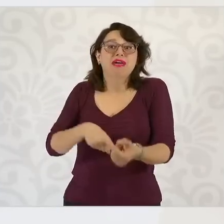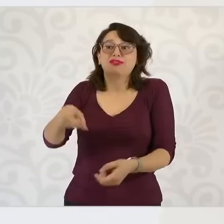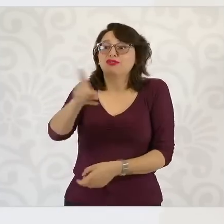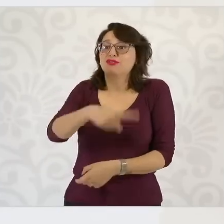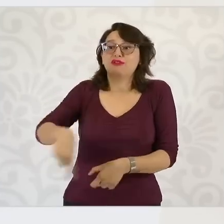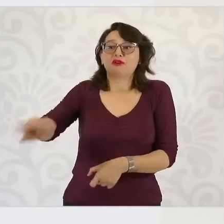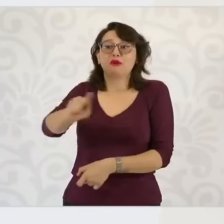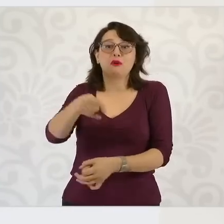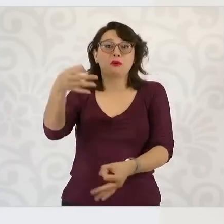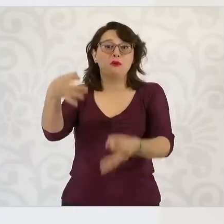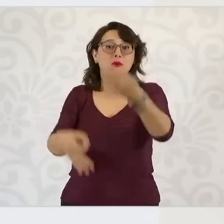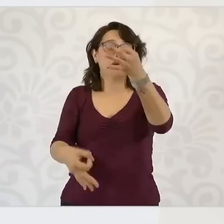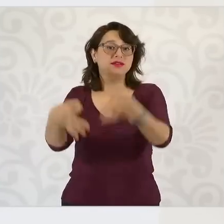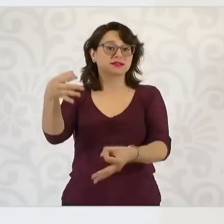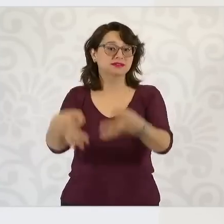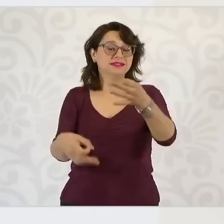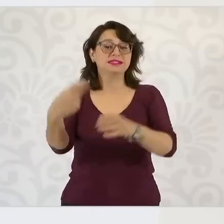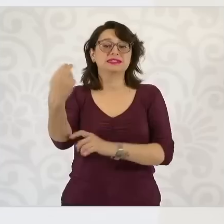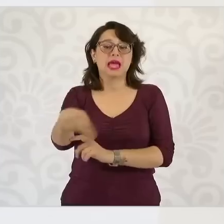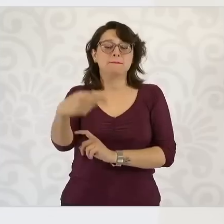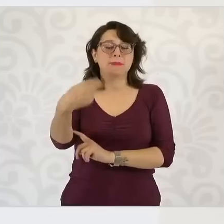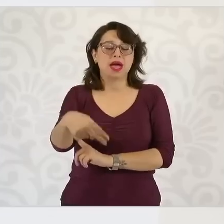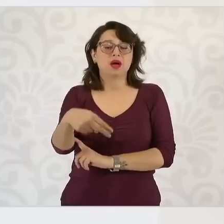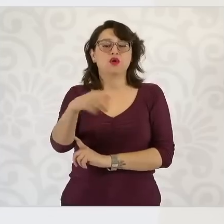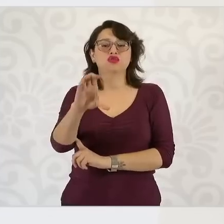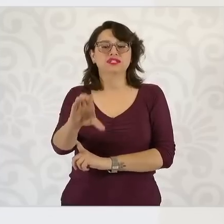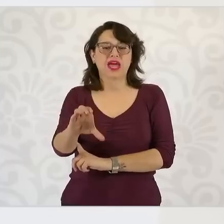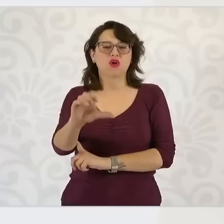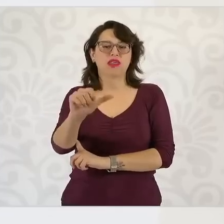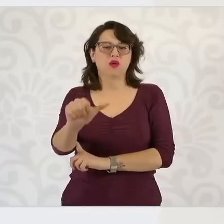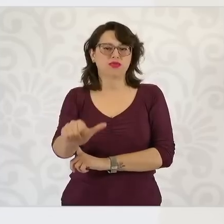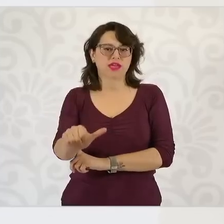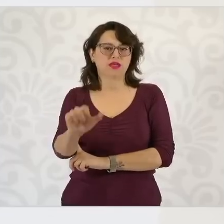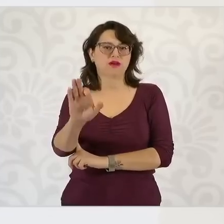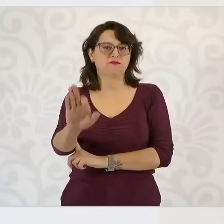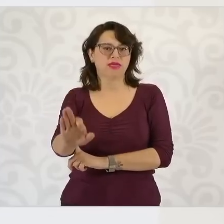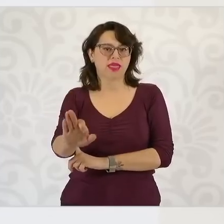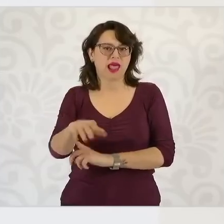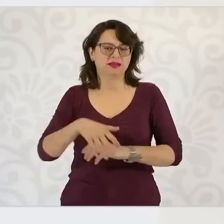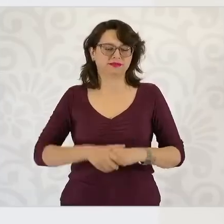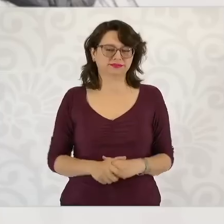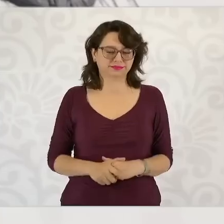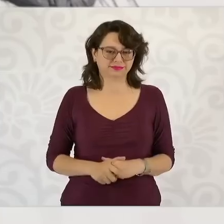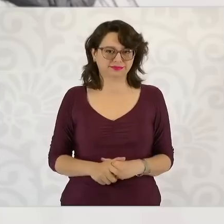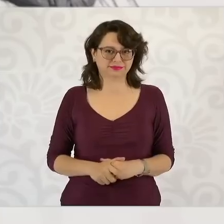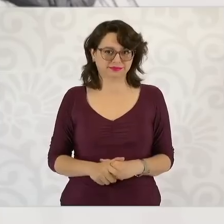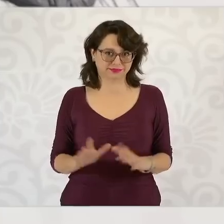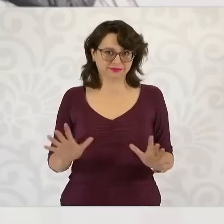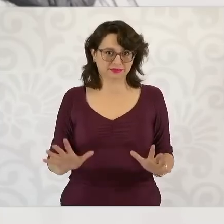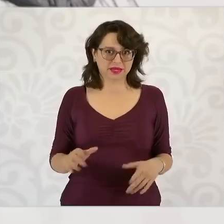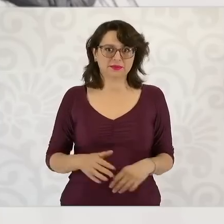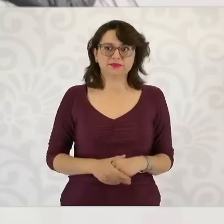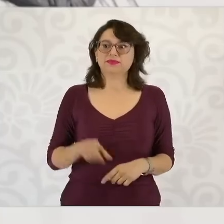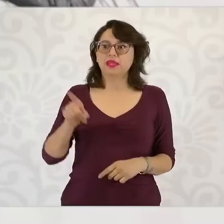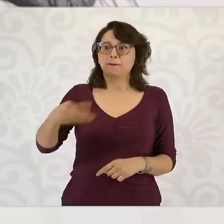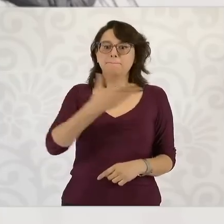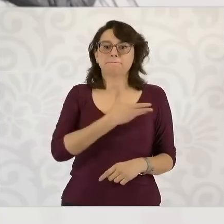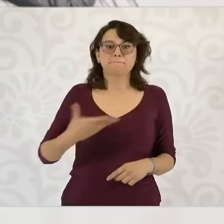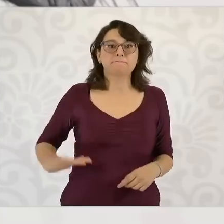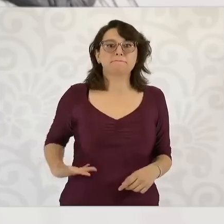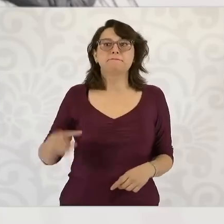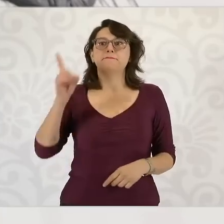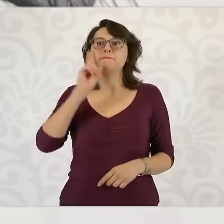Judicatura, eso actualmente. ¿Quién dirige el Consejo de la Judicatura?